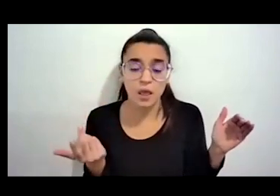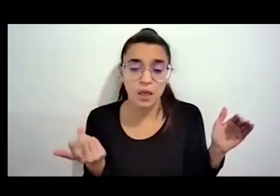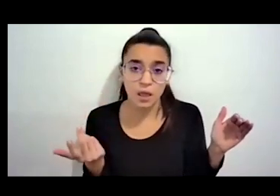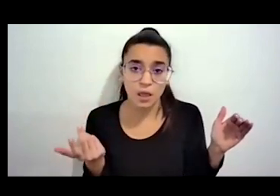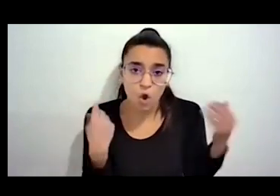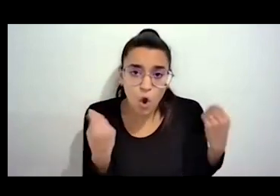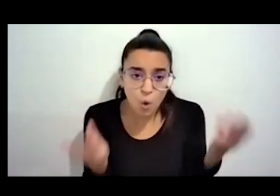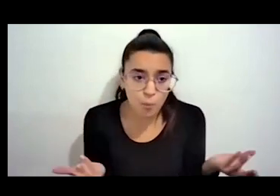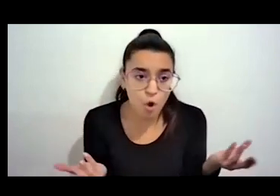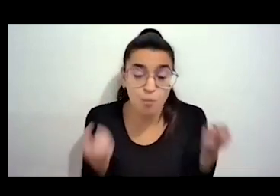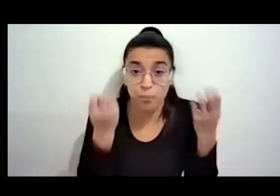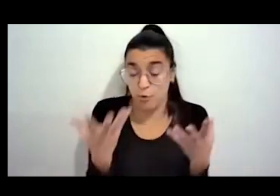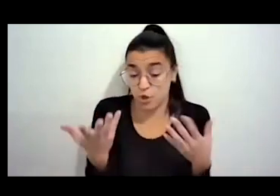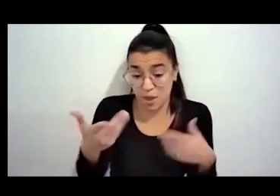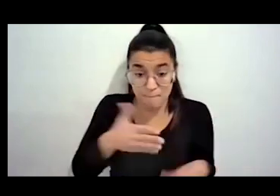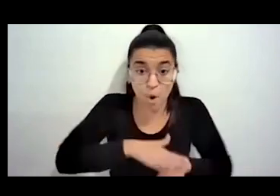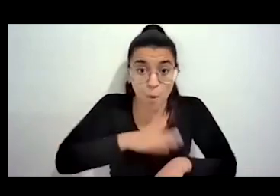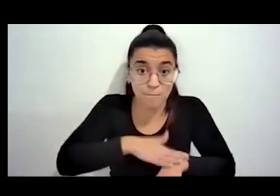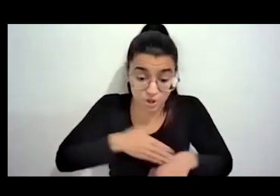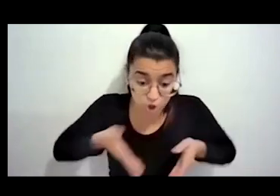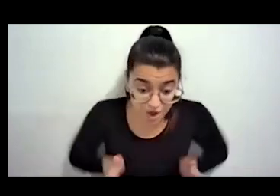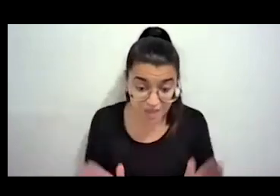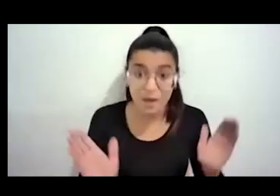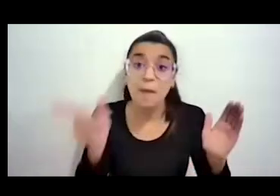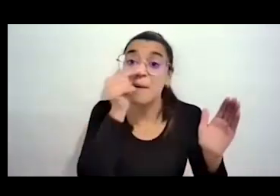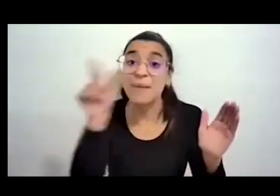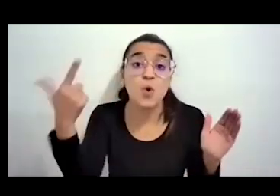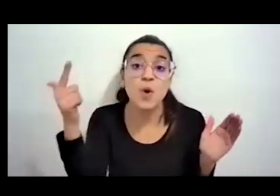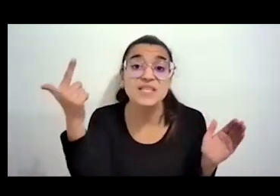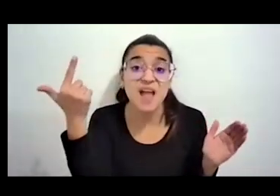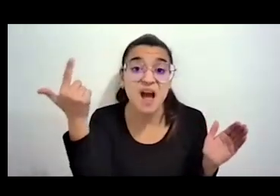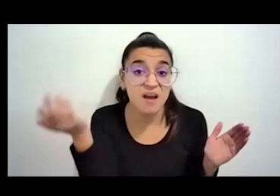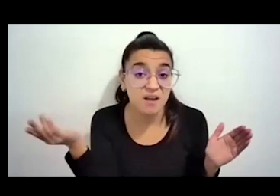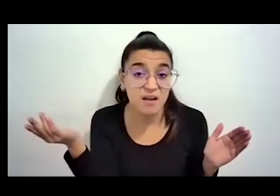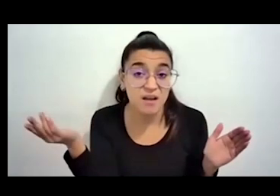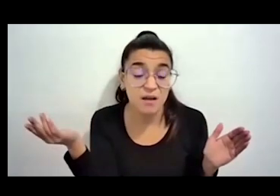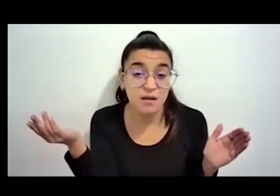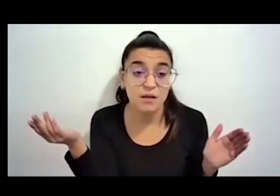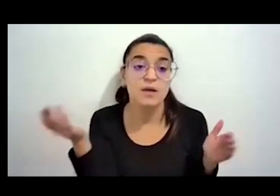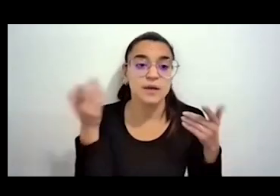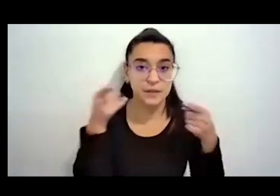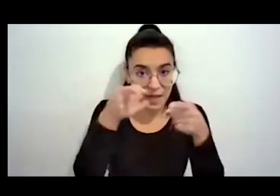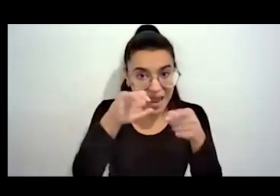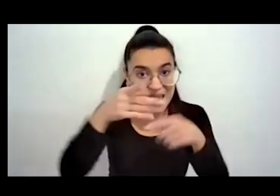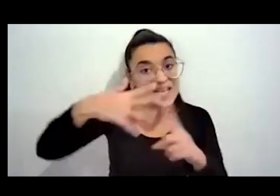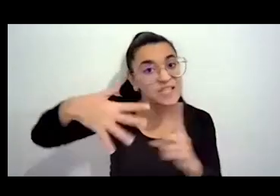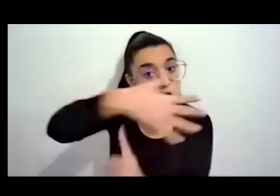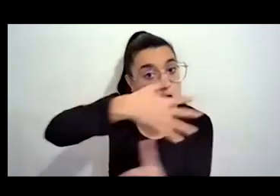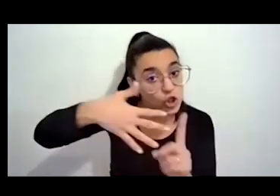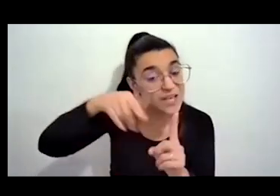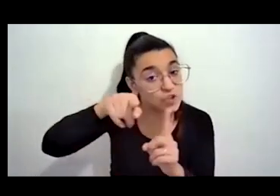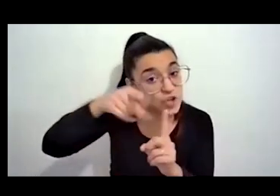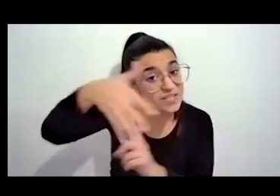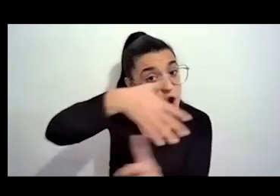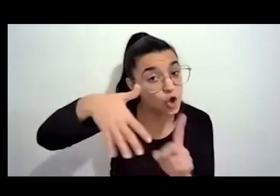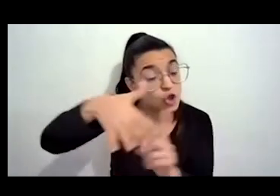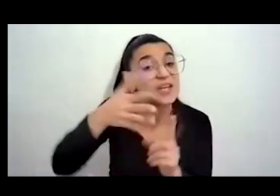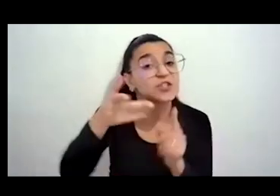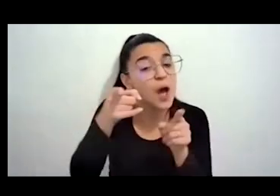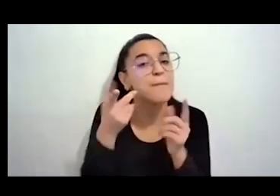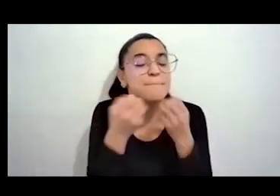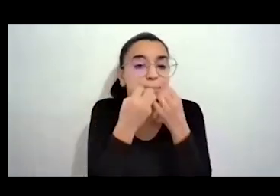Porque en el momento del nacimiento, su progenitor ya no estará. En ese contexto, es